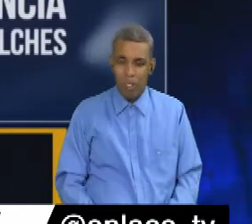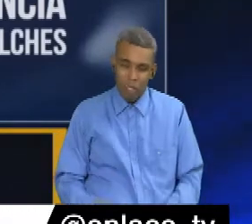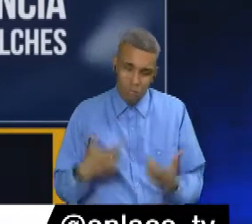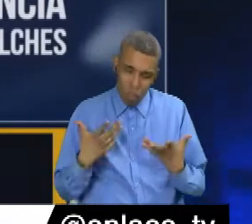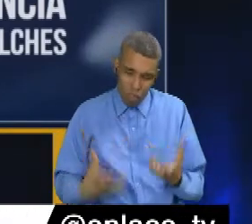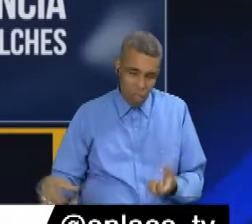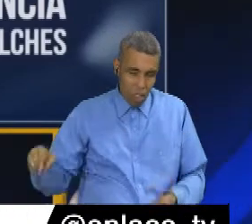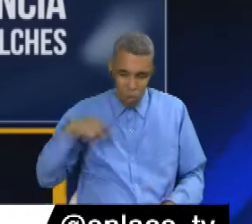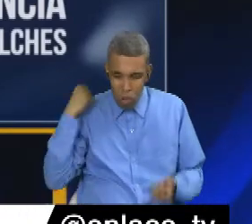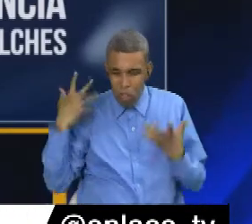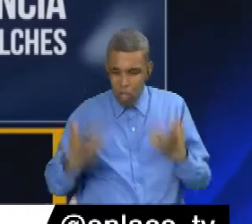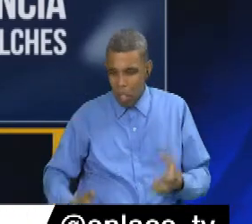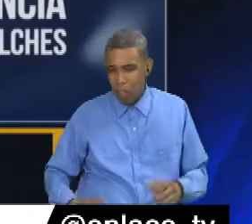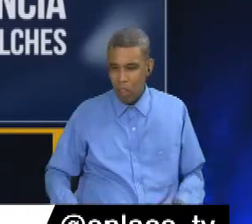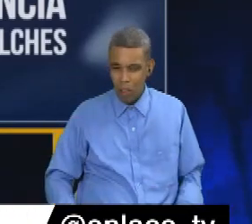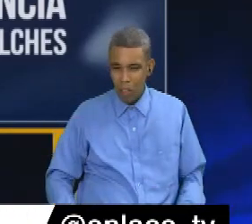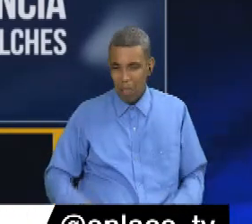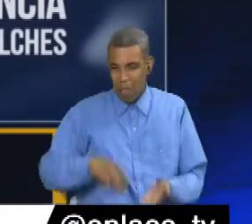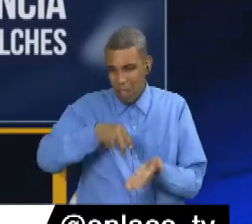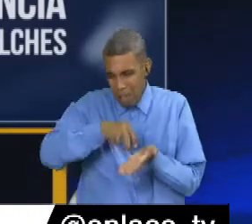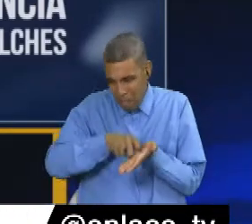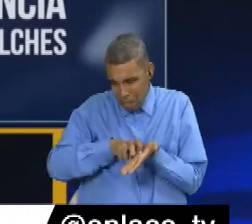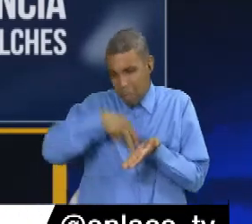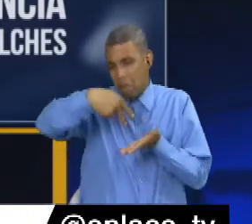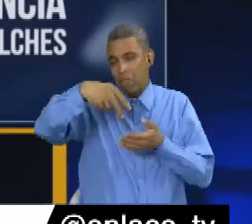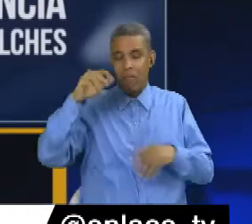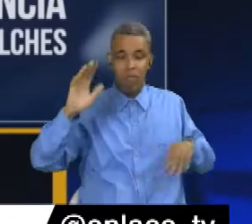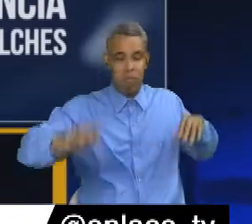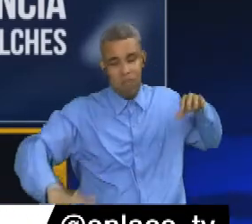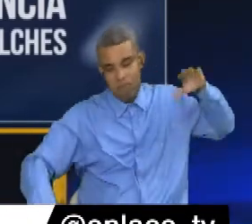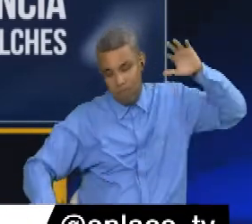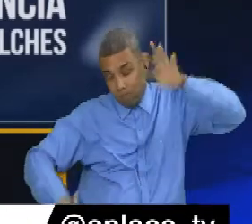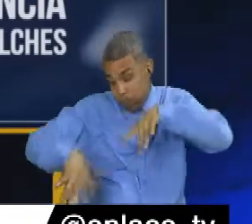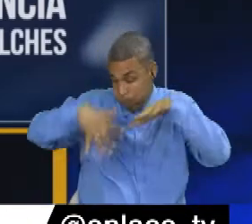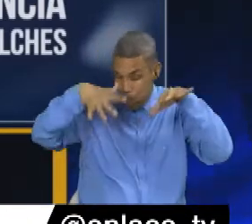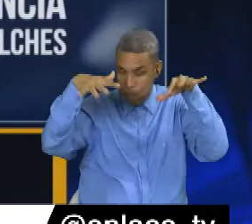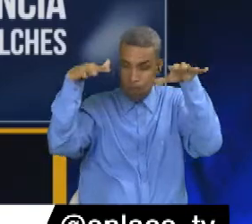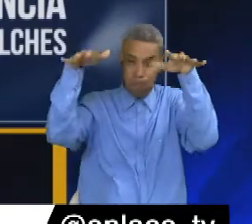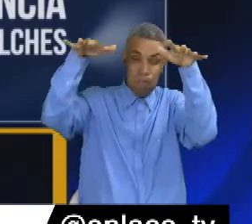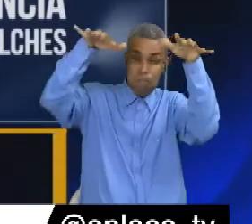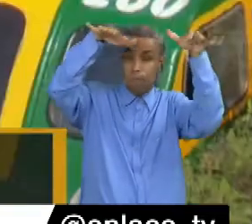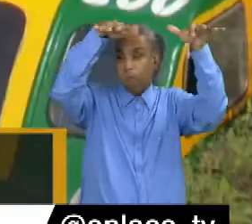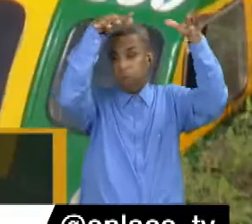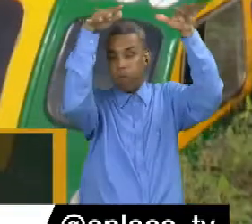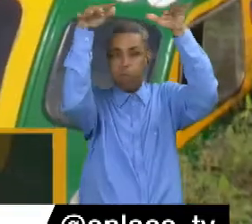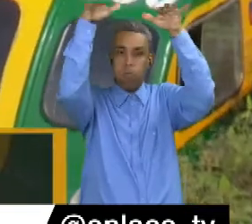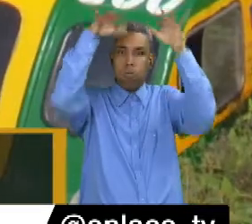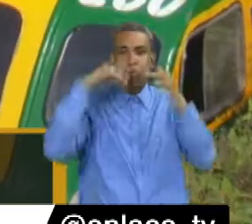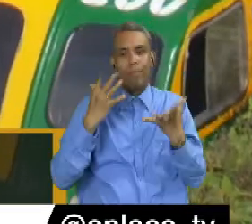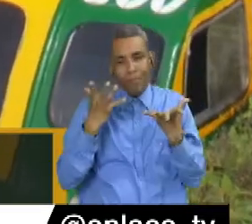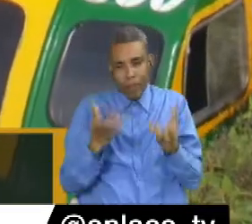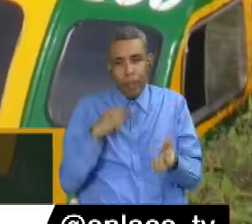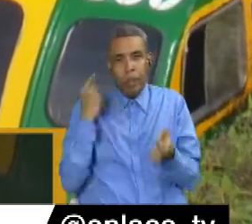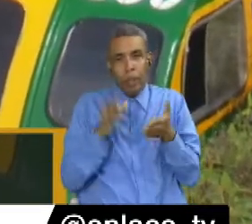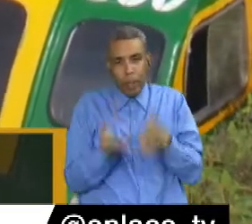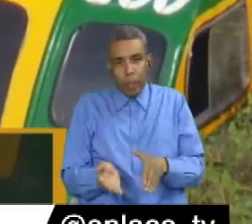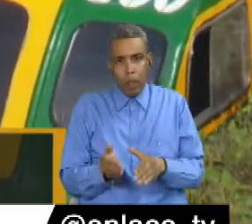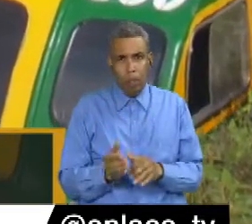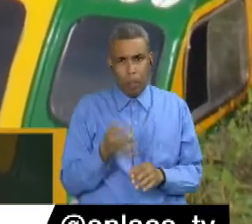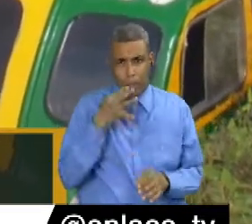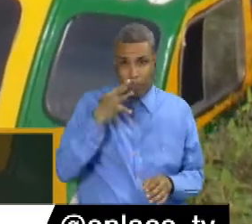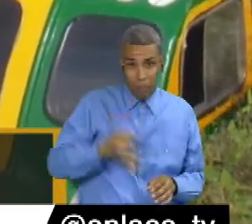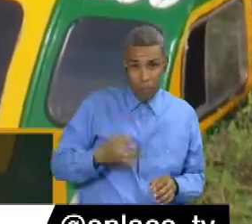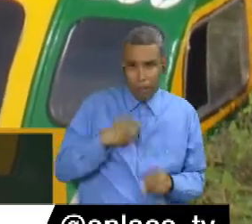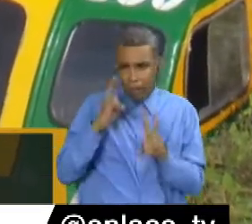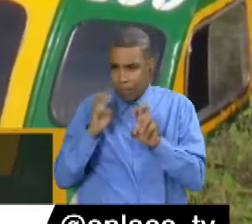pues ahí estuve ayer estuvimos con la Armada. No hemos tenido si alguna respuesta que la hayan visto o que